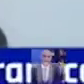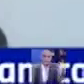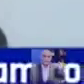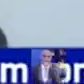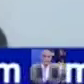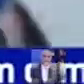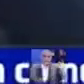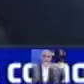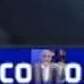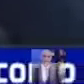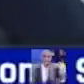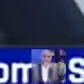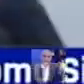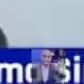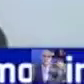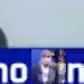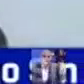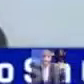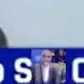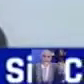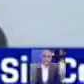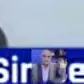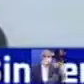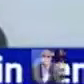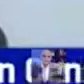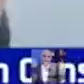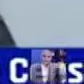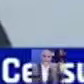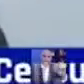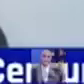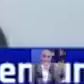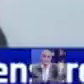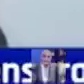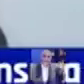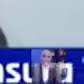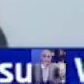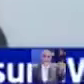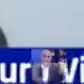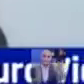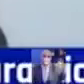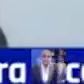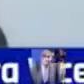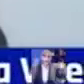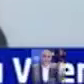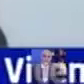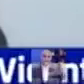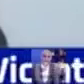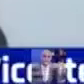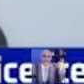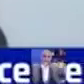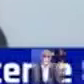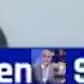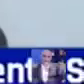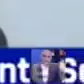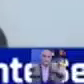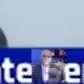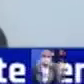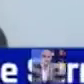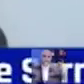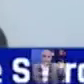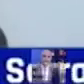es el mismo personaje que es de los especialistas del CIDE, de los especialistas que hicieron esa